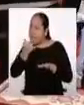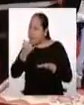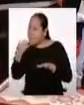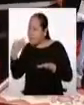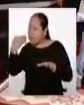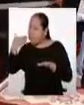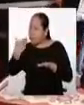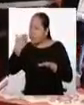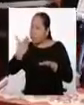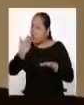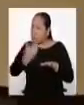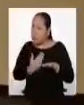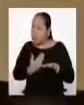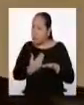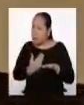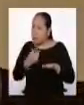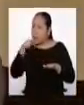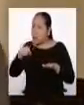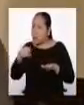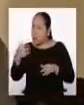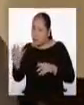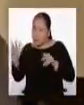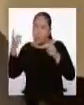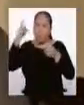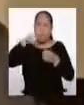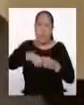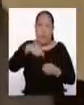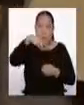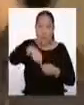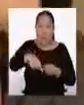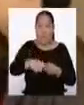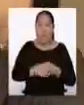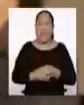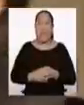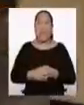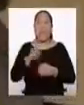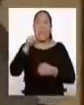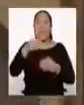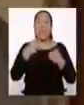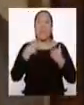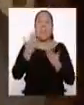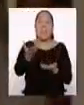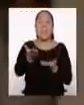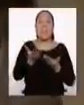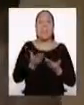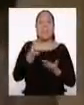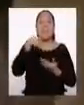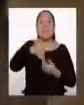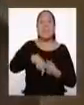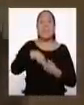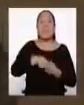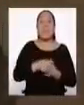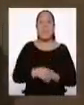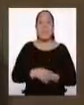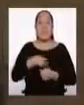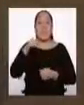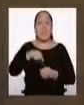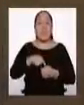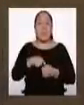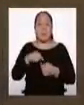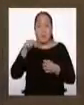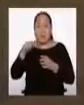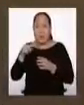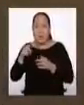algún punto de quiebre para que ustedes finalmente se dediquen a lo que se están dedicando ahora y reciban esta invitación. Y justamente de estos puntos de